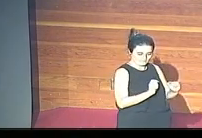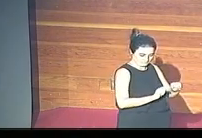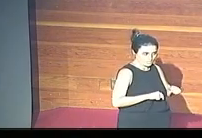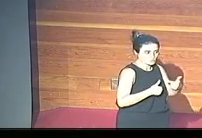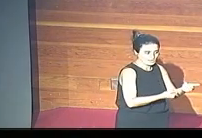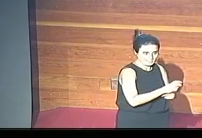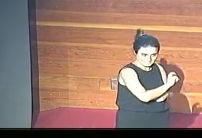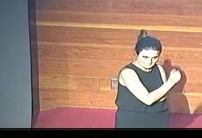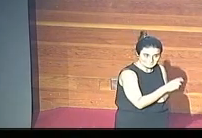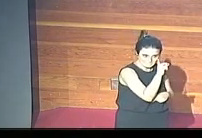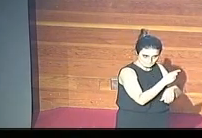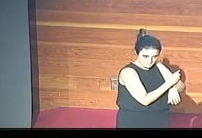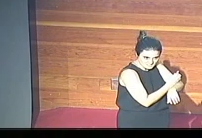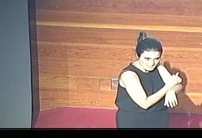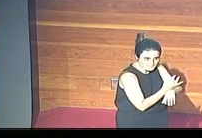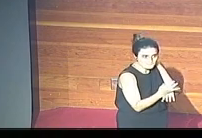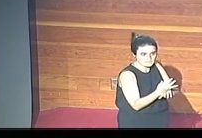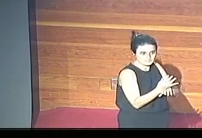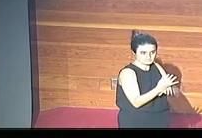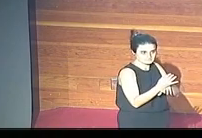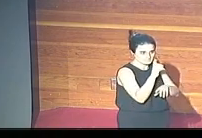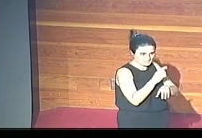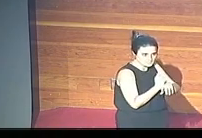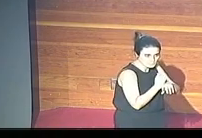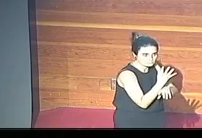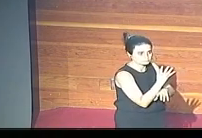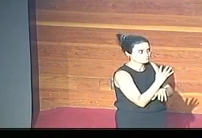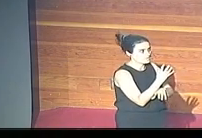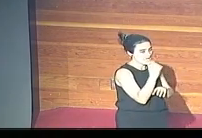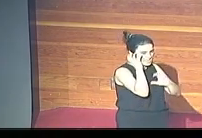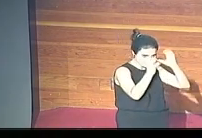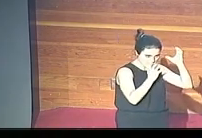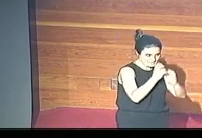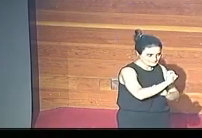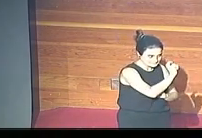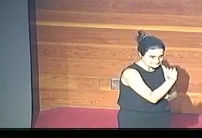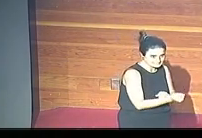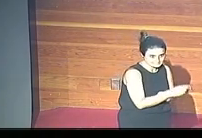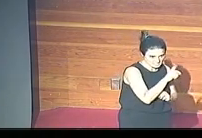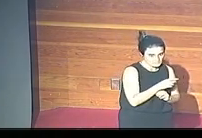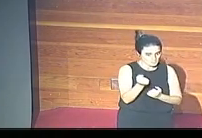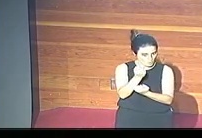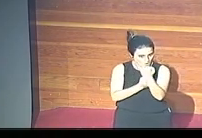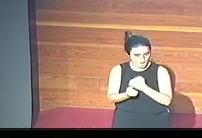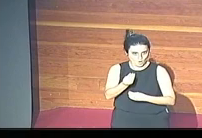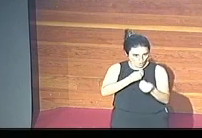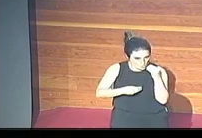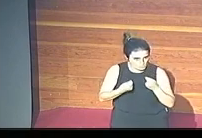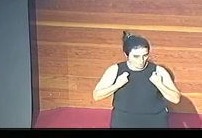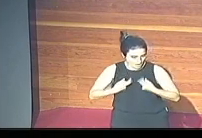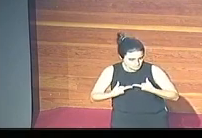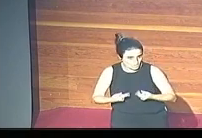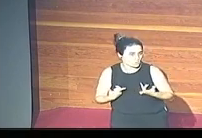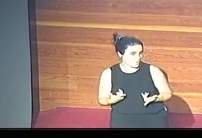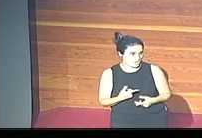diversidad de plantas y animales que tenemos no solamente en lo que consumimos y lo que nos gastamos sino lo que ya tenemos no